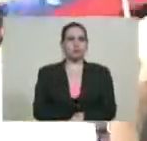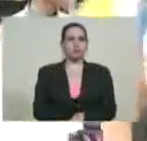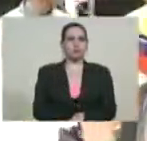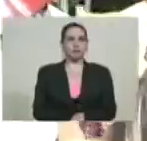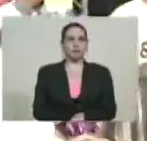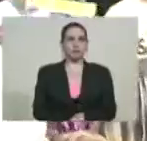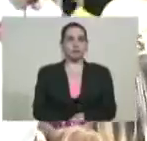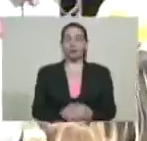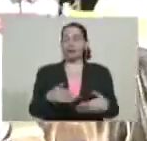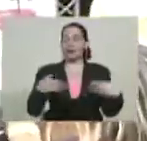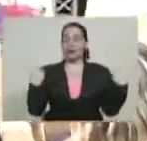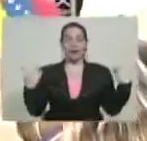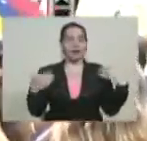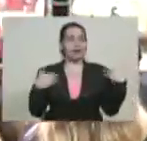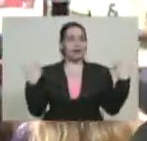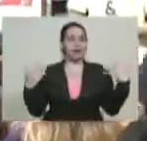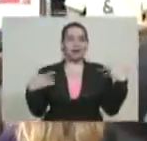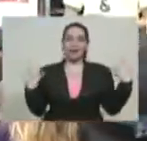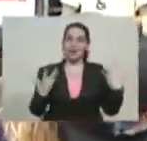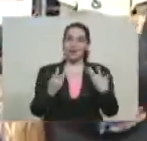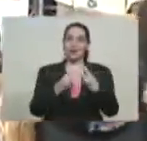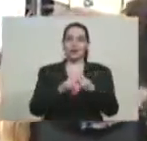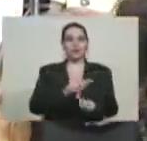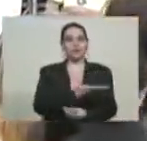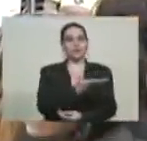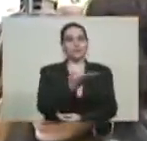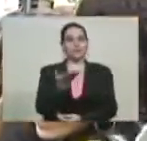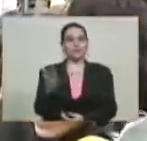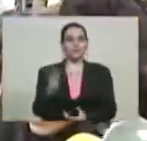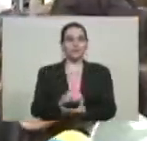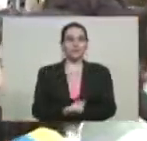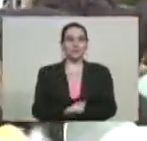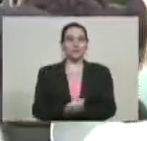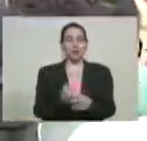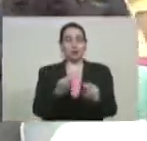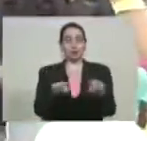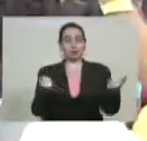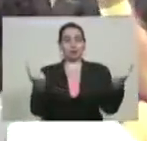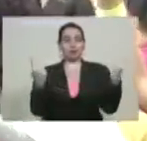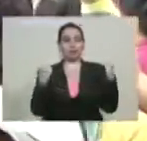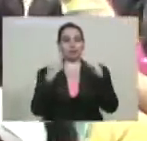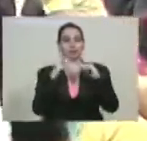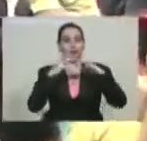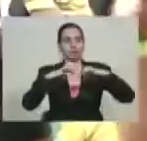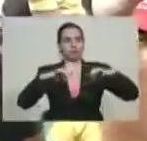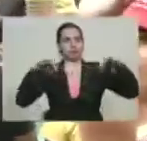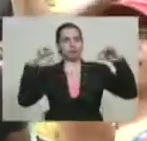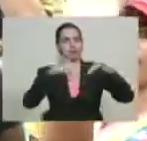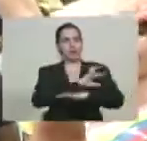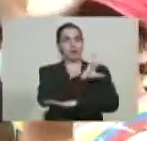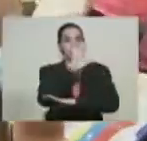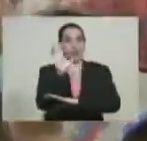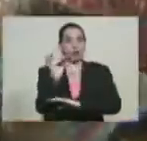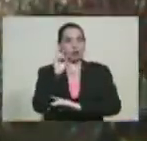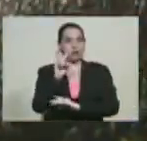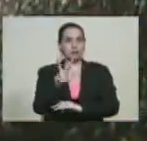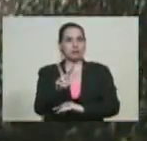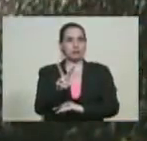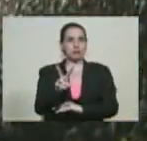¡Qué alegría estar aquí! En la olla del Poliedro, en el mero